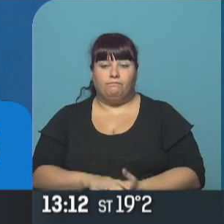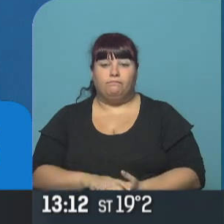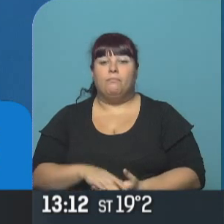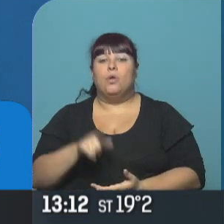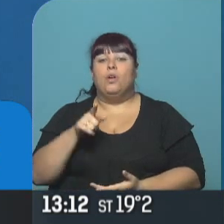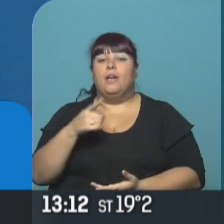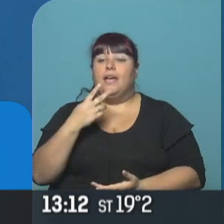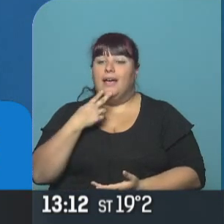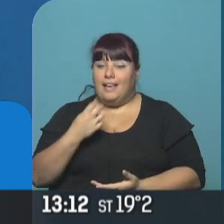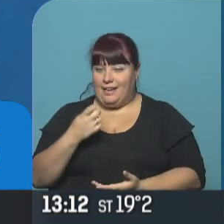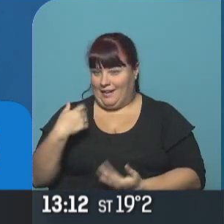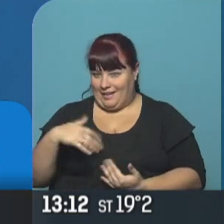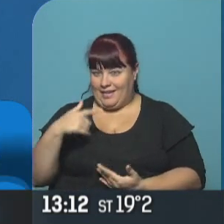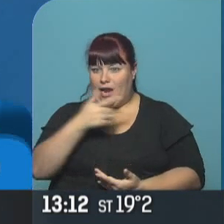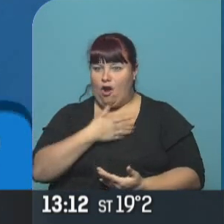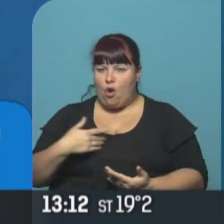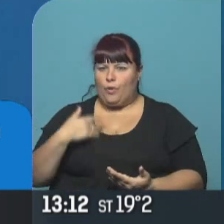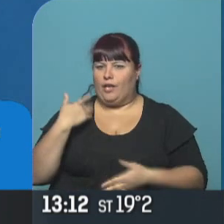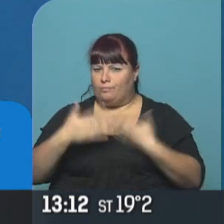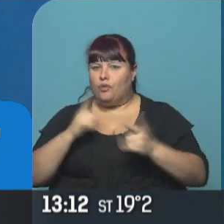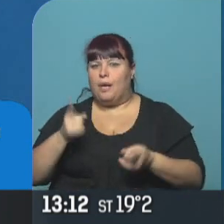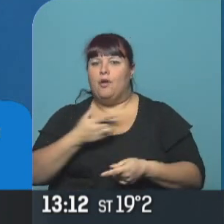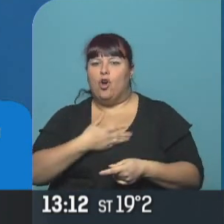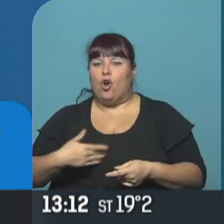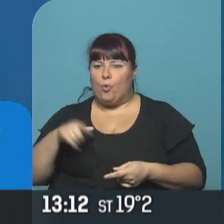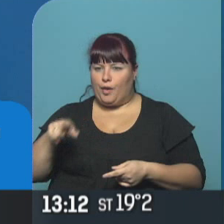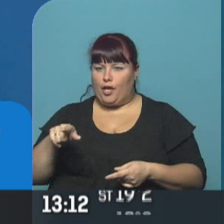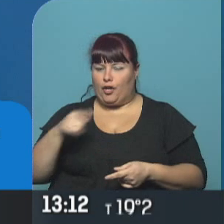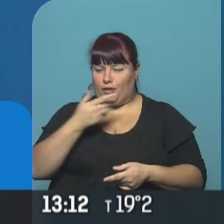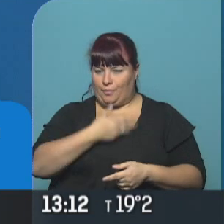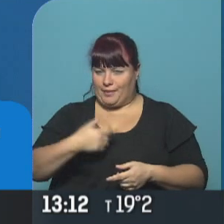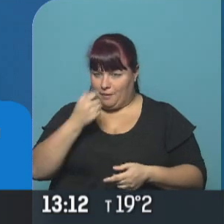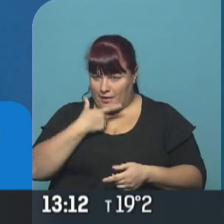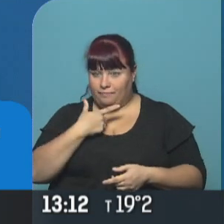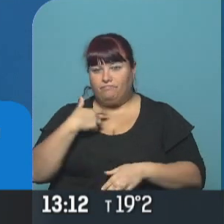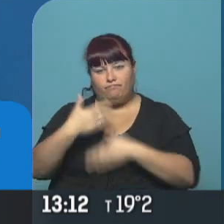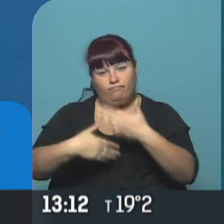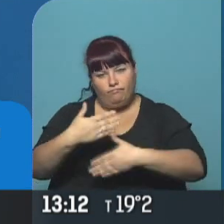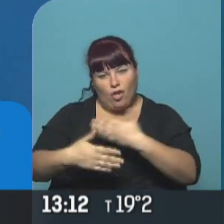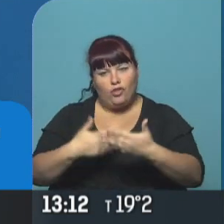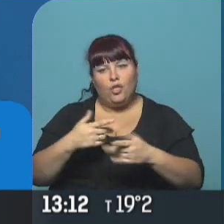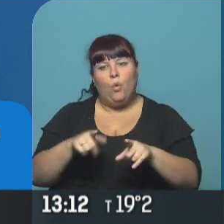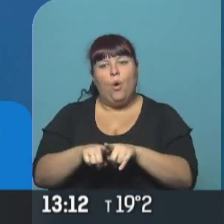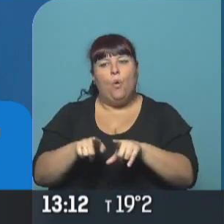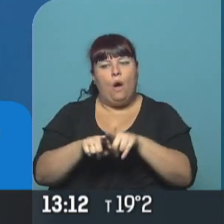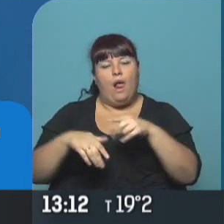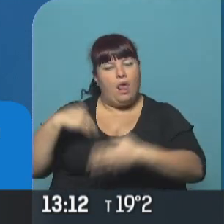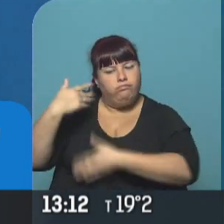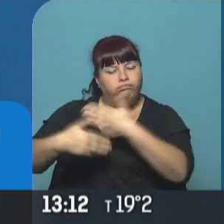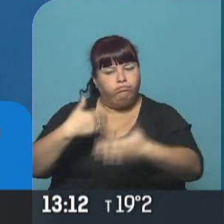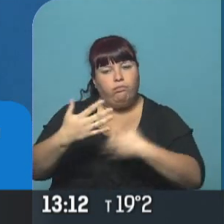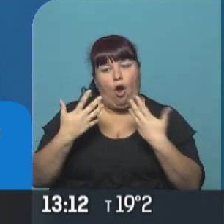con la energía que tiene nuestro gobierno y el gobierno del presidente Macri vayamos a tener